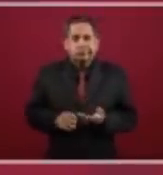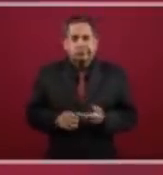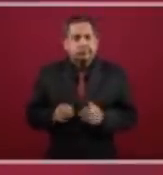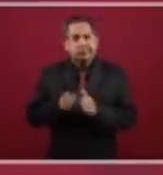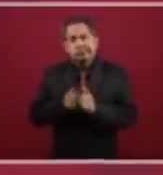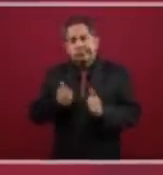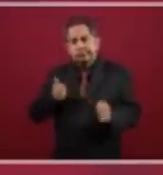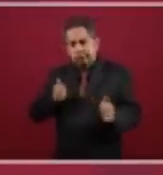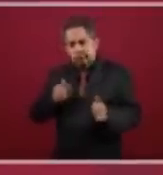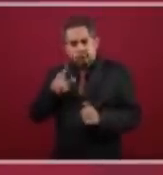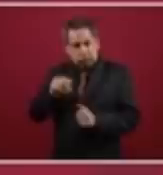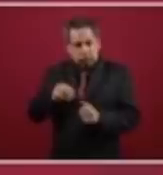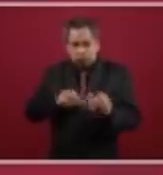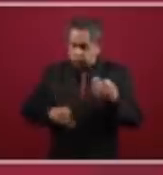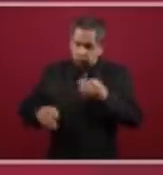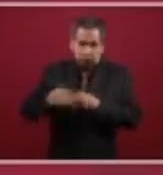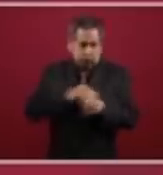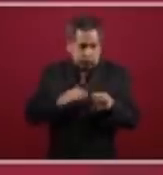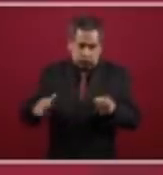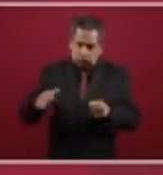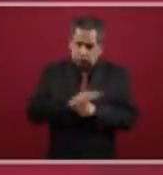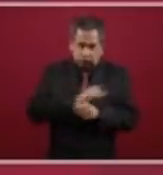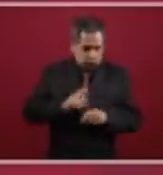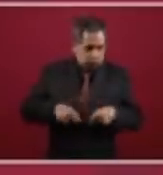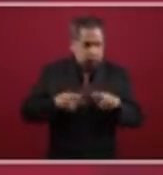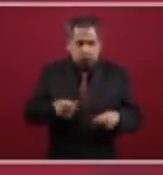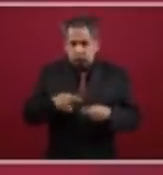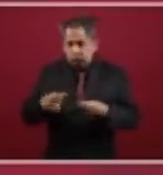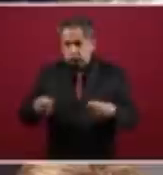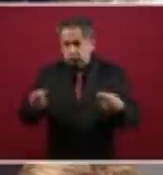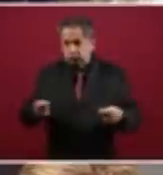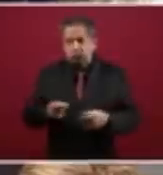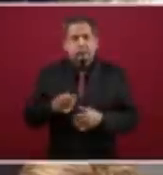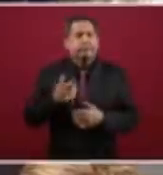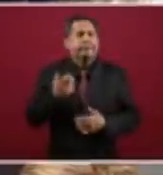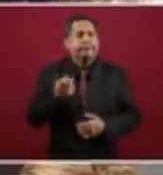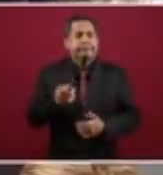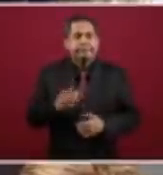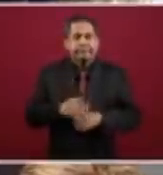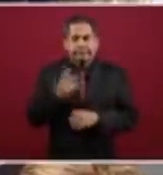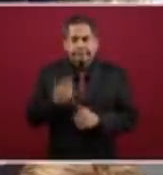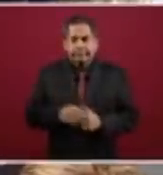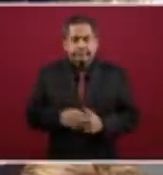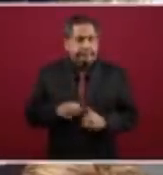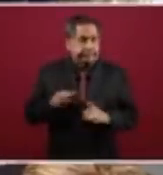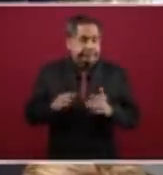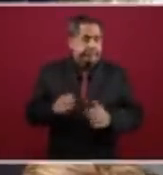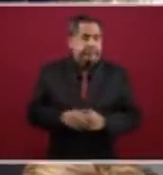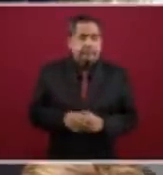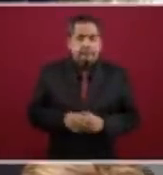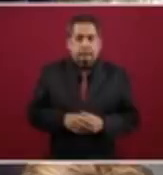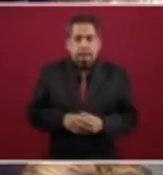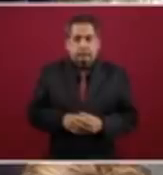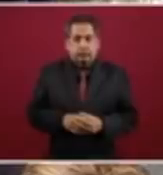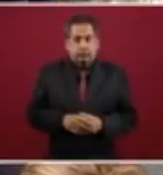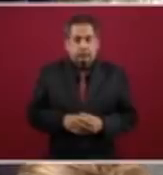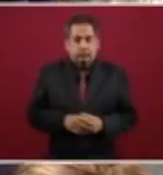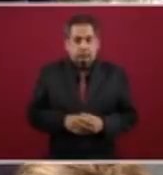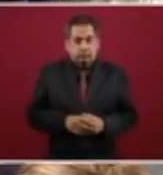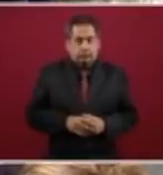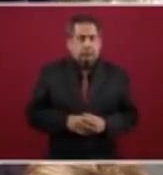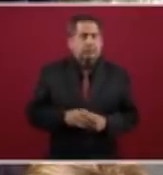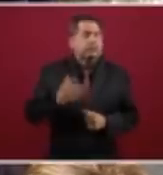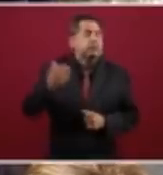rezago, porque a veces